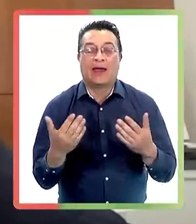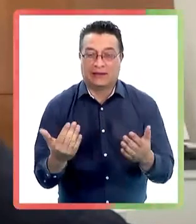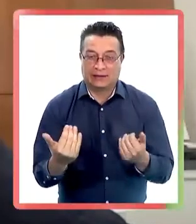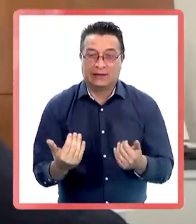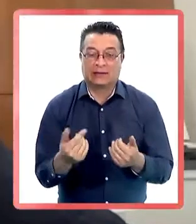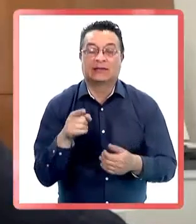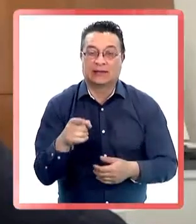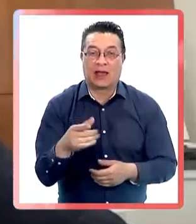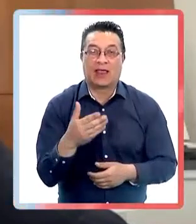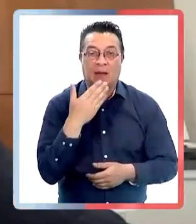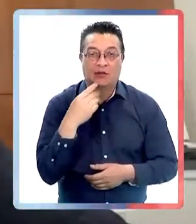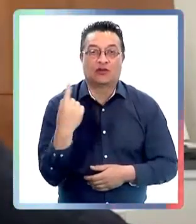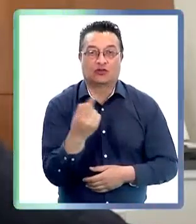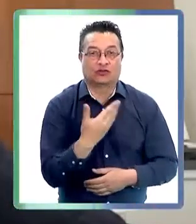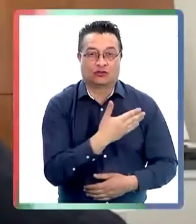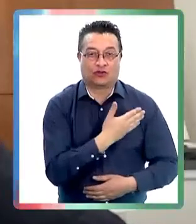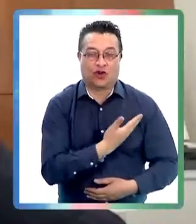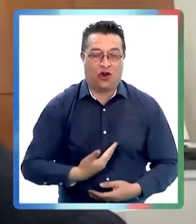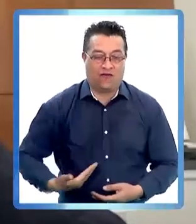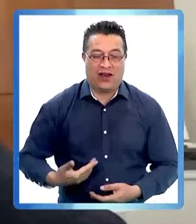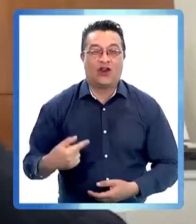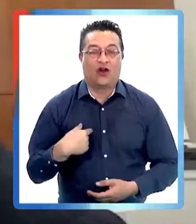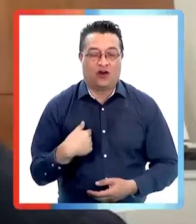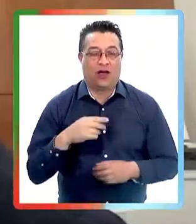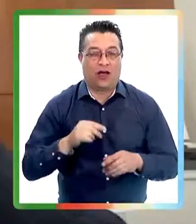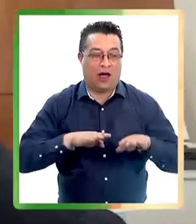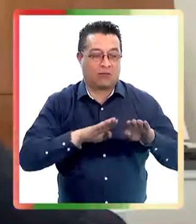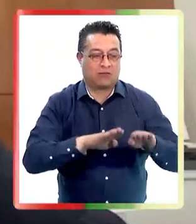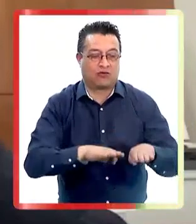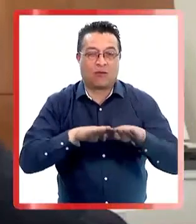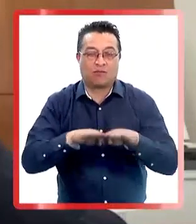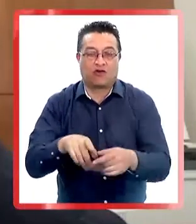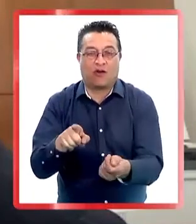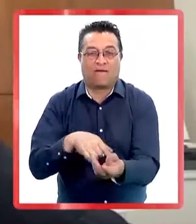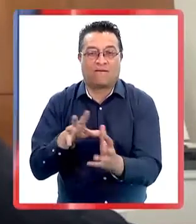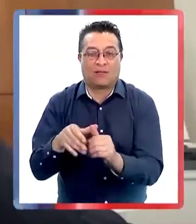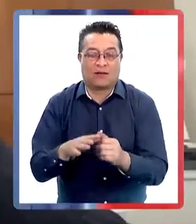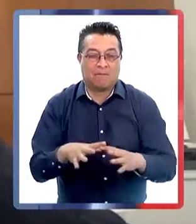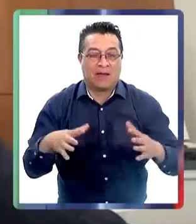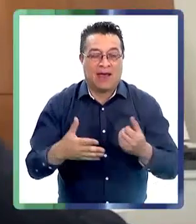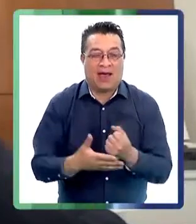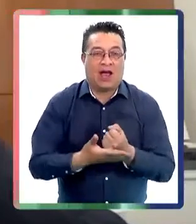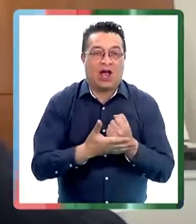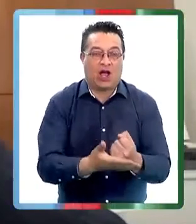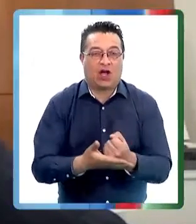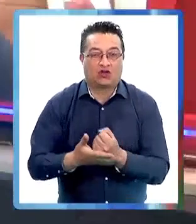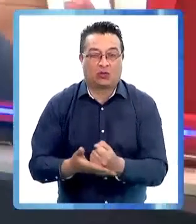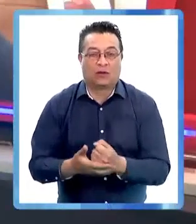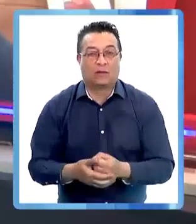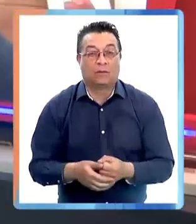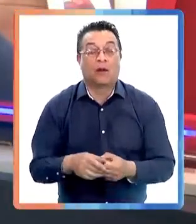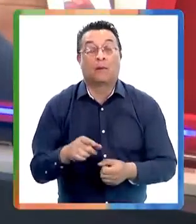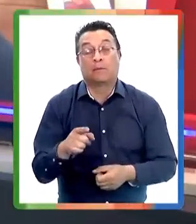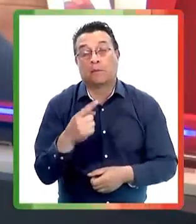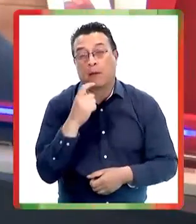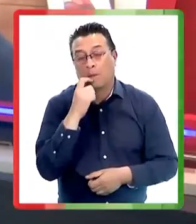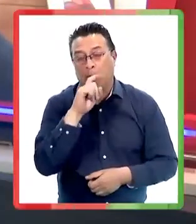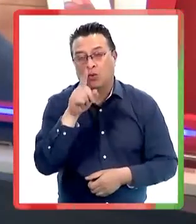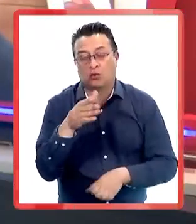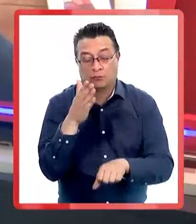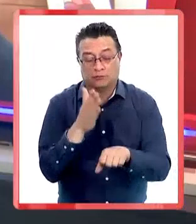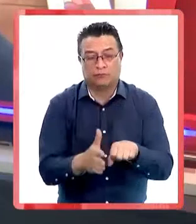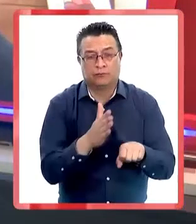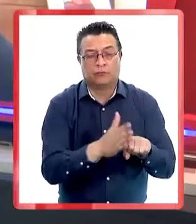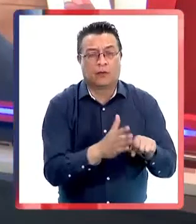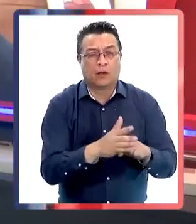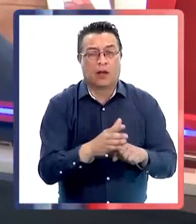requieren además que como gobierno apoyemos a las familias que necesitan más ayuda en este momento. El desempleo durante